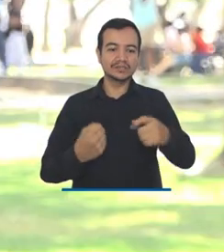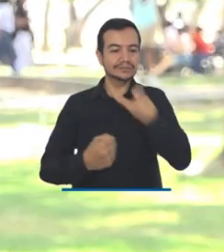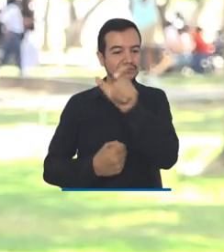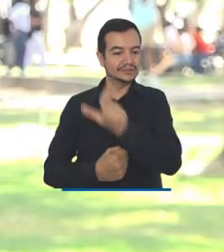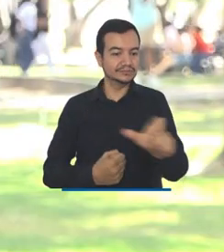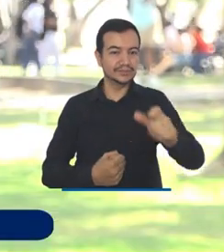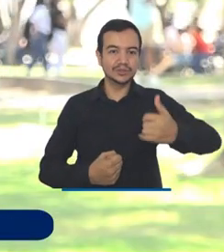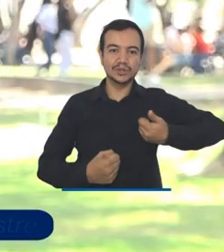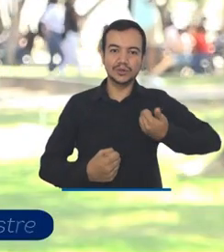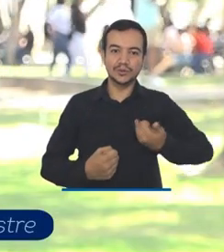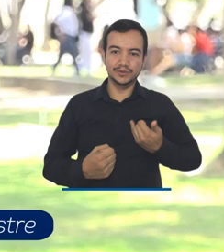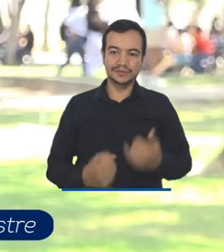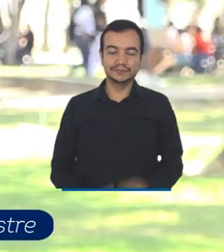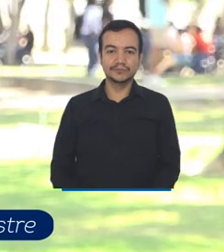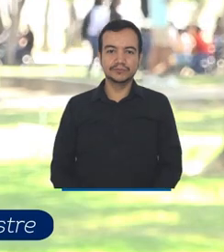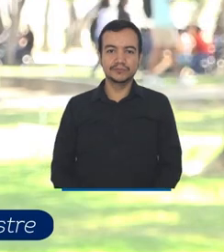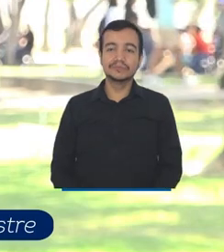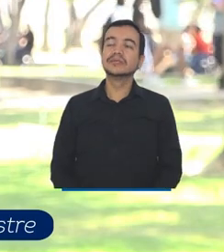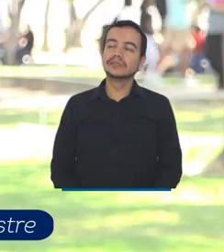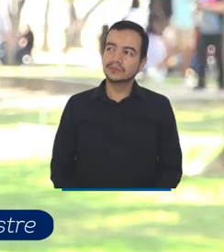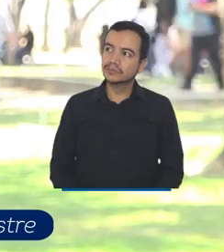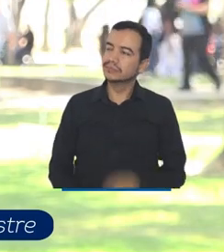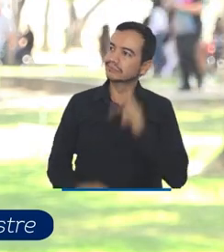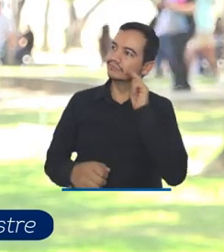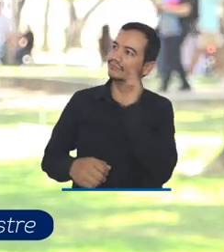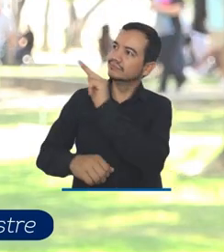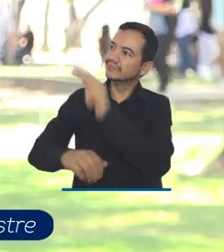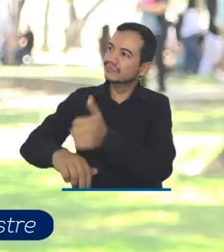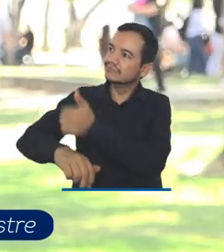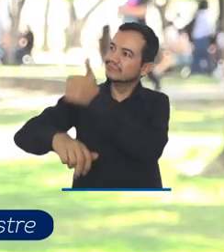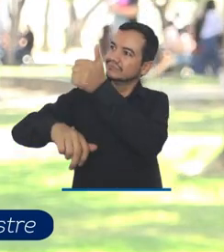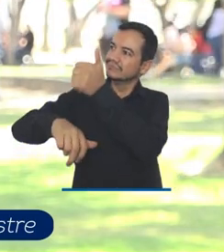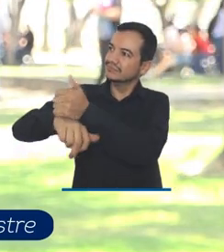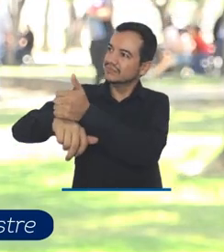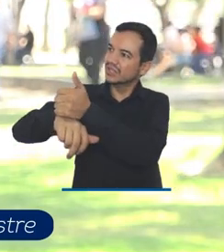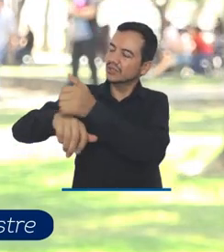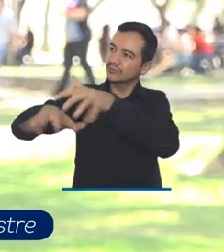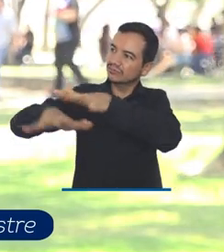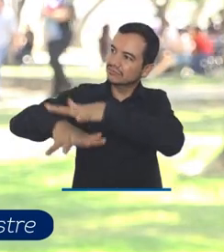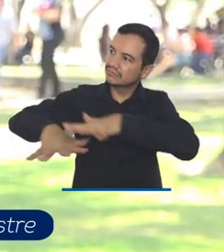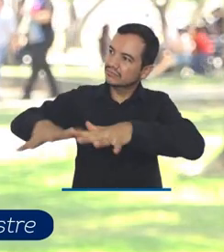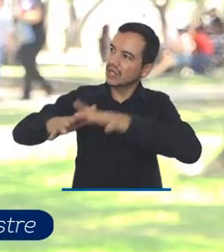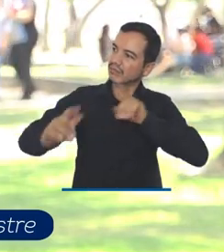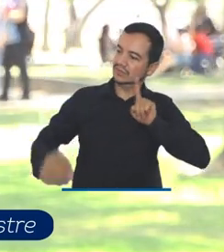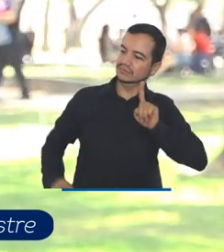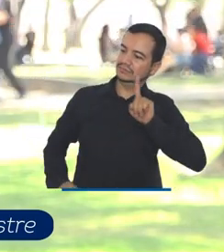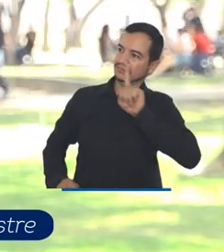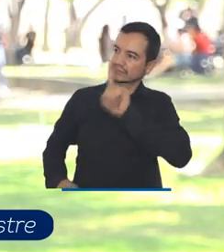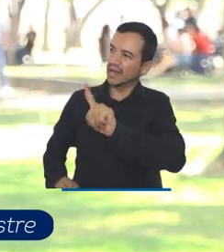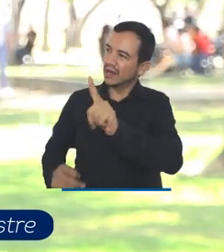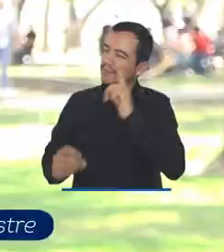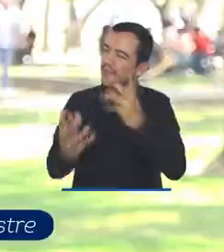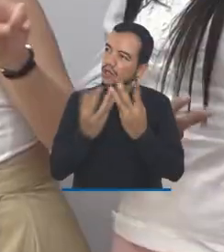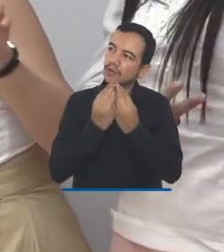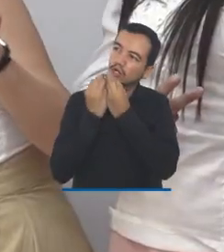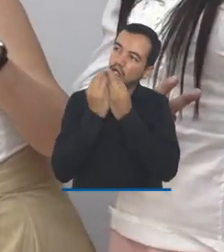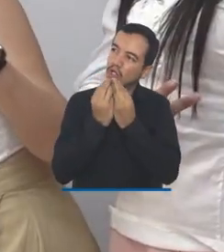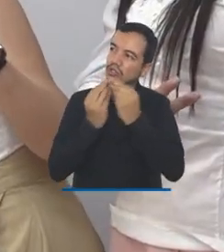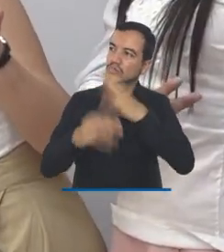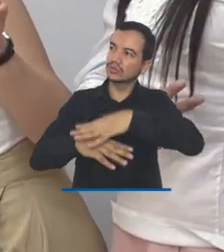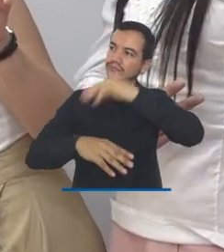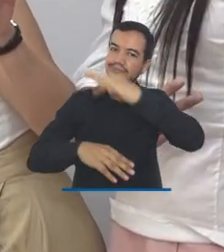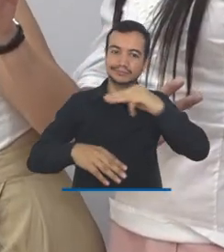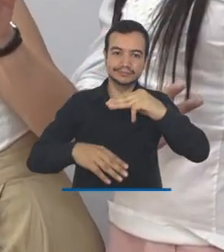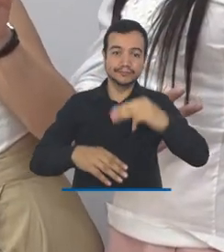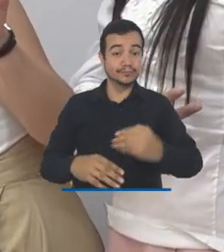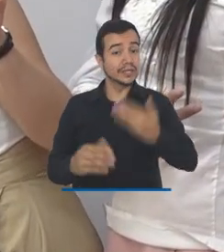Es gratificante saber que desde Rectoría se está brindando el espacio a consejeros del departamento del Magdalena.